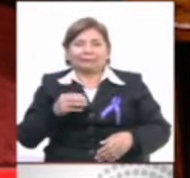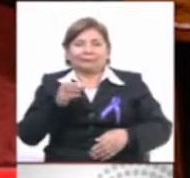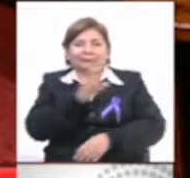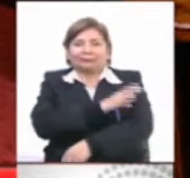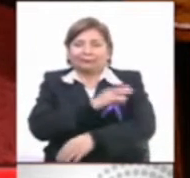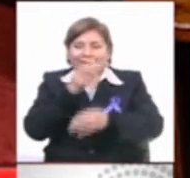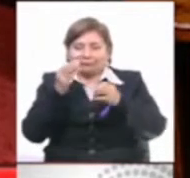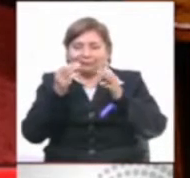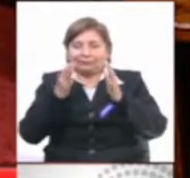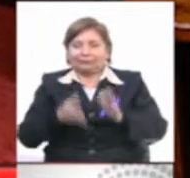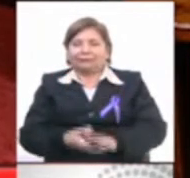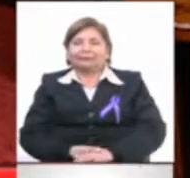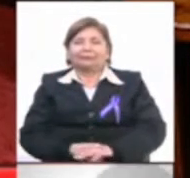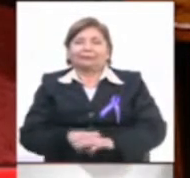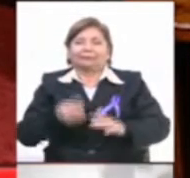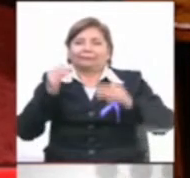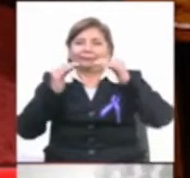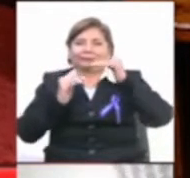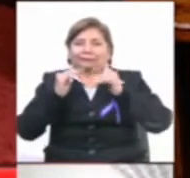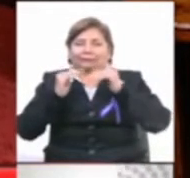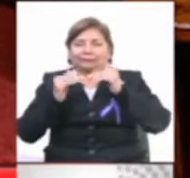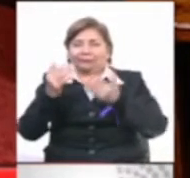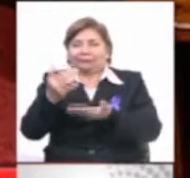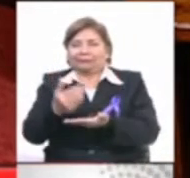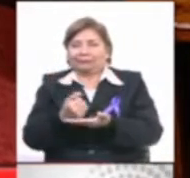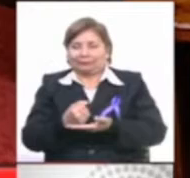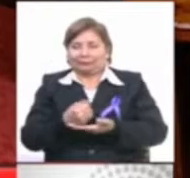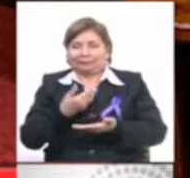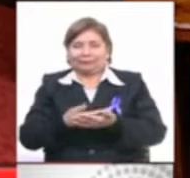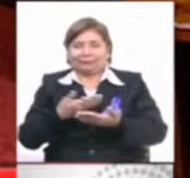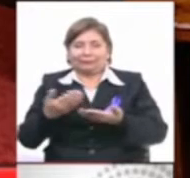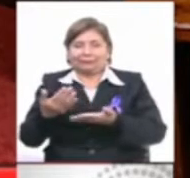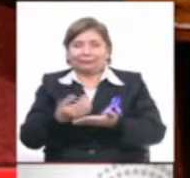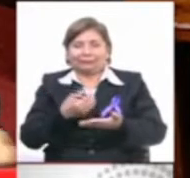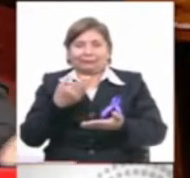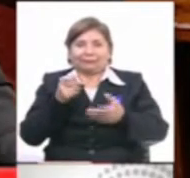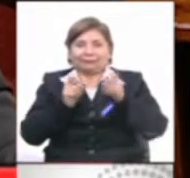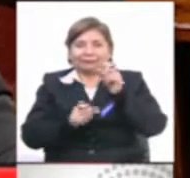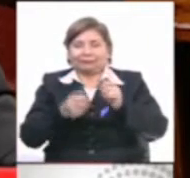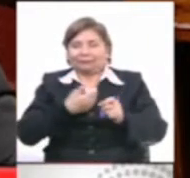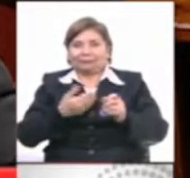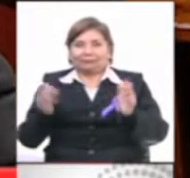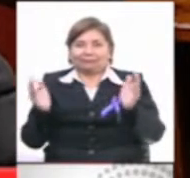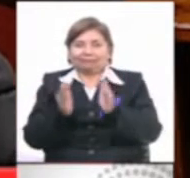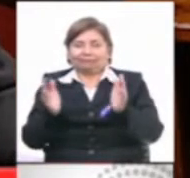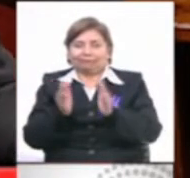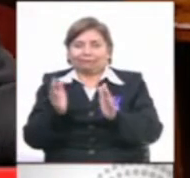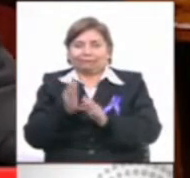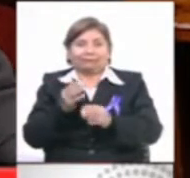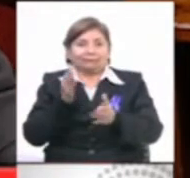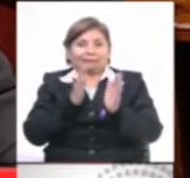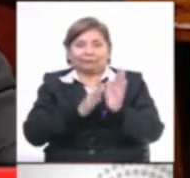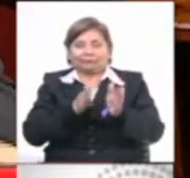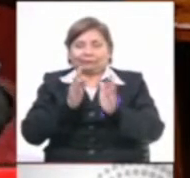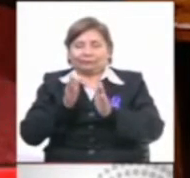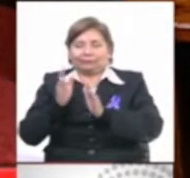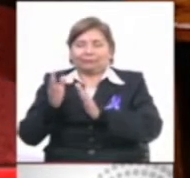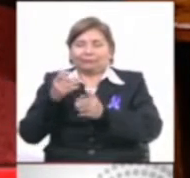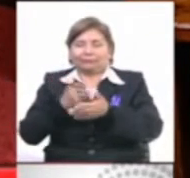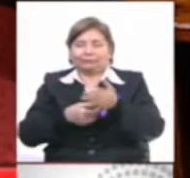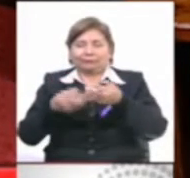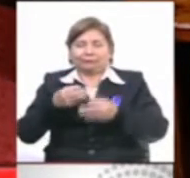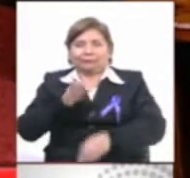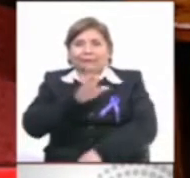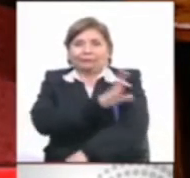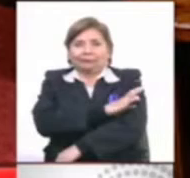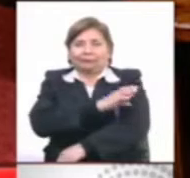fiscales sólidas, equilibrando la recuperación de los ingresos públicos y la reducción gradual y ordenada del déficit